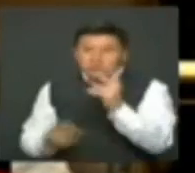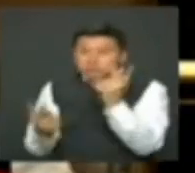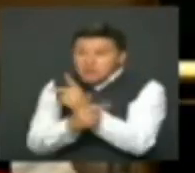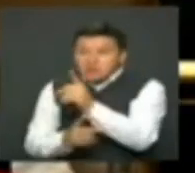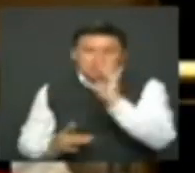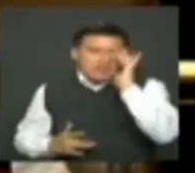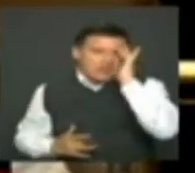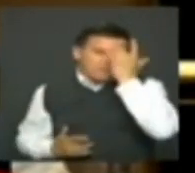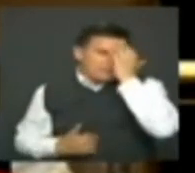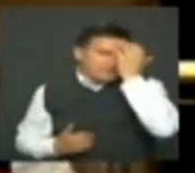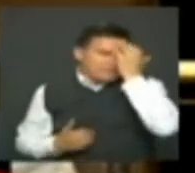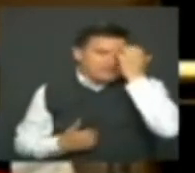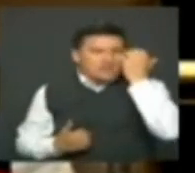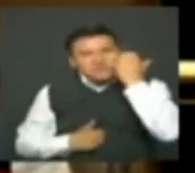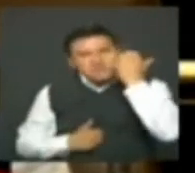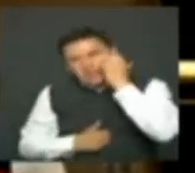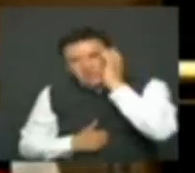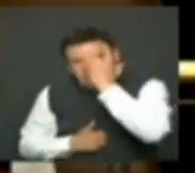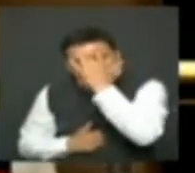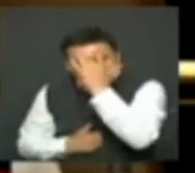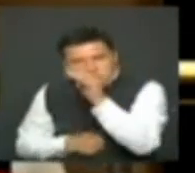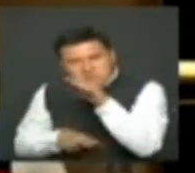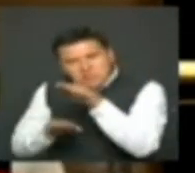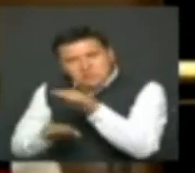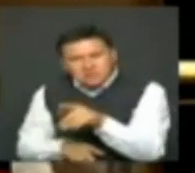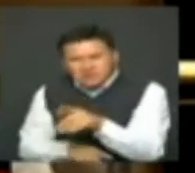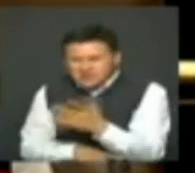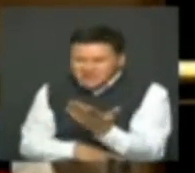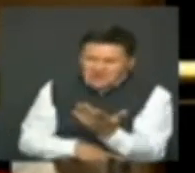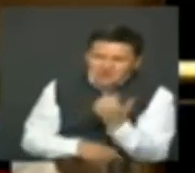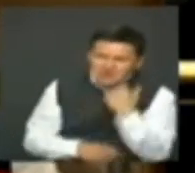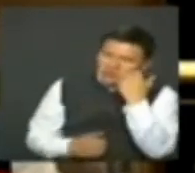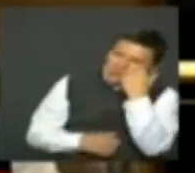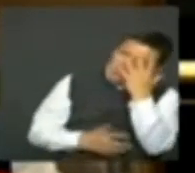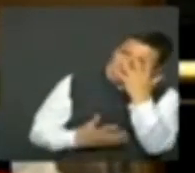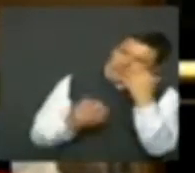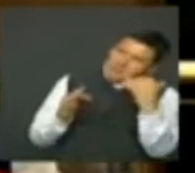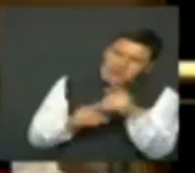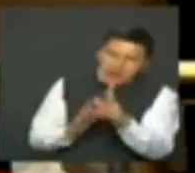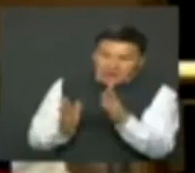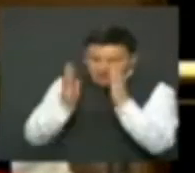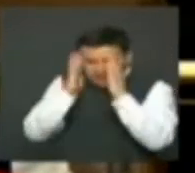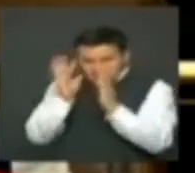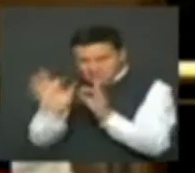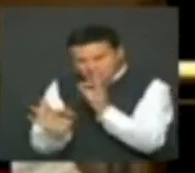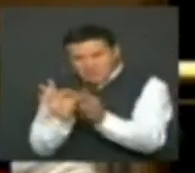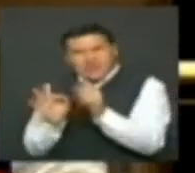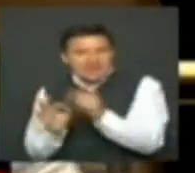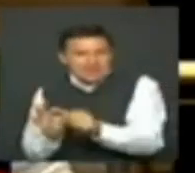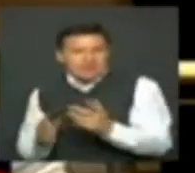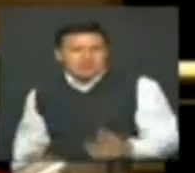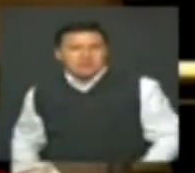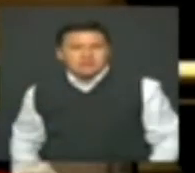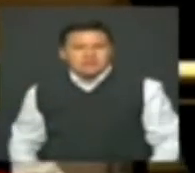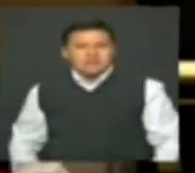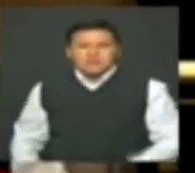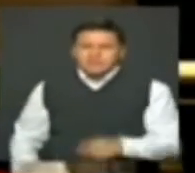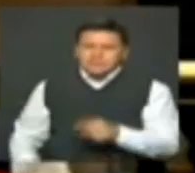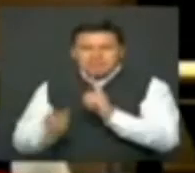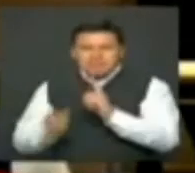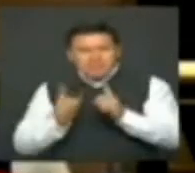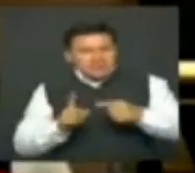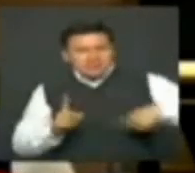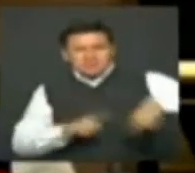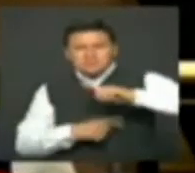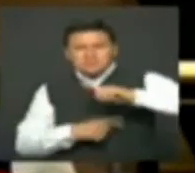sociedad enferma que necesita atención, que necesita cuidado. En medio de este diálogo que hemos tenido entre